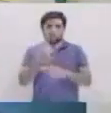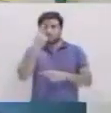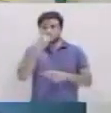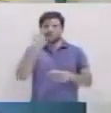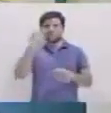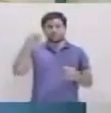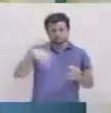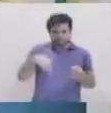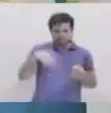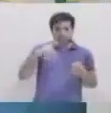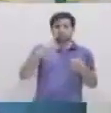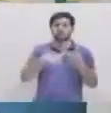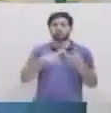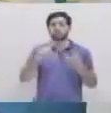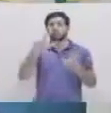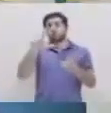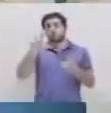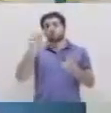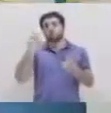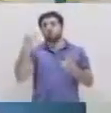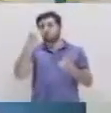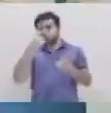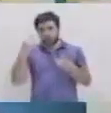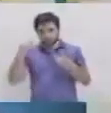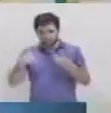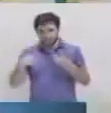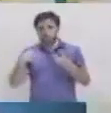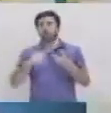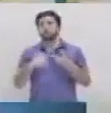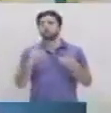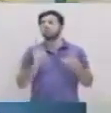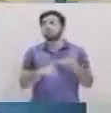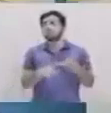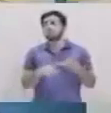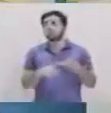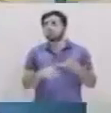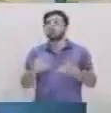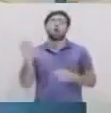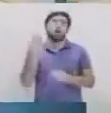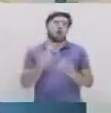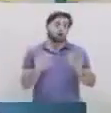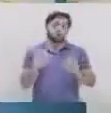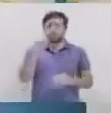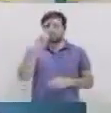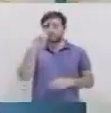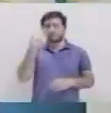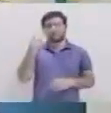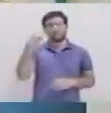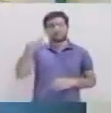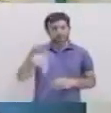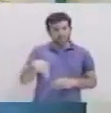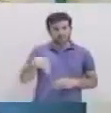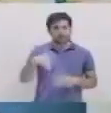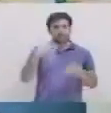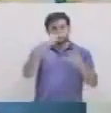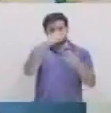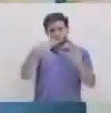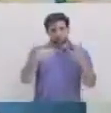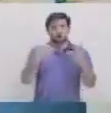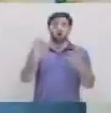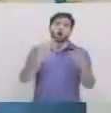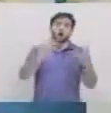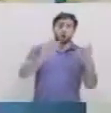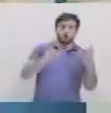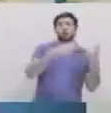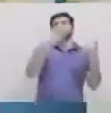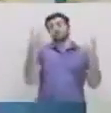seno, puedes utilizar coseno, puedes utilizar tangente y sus